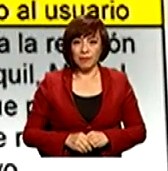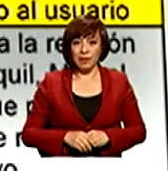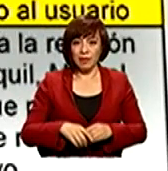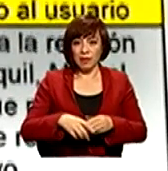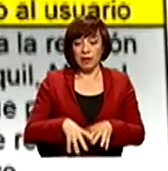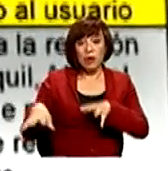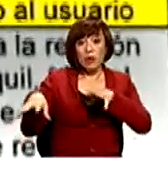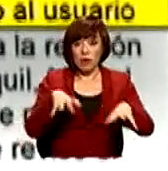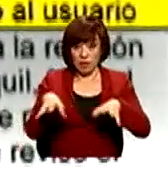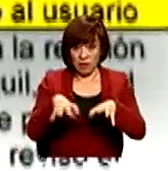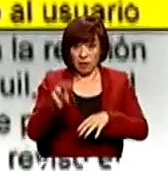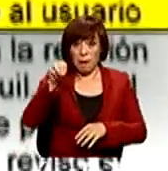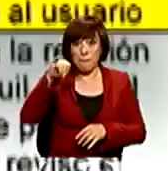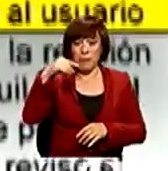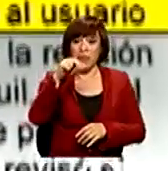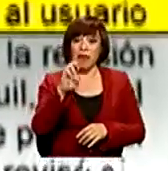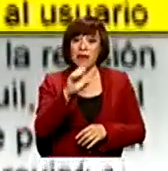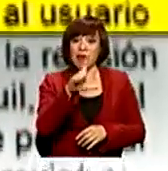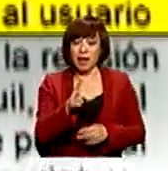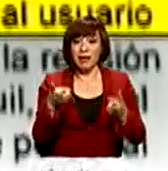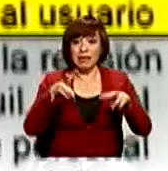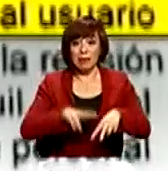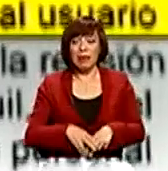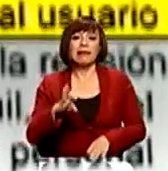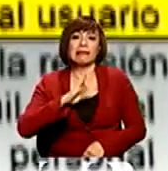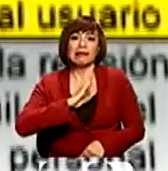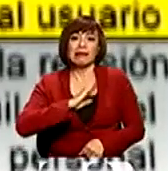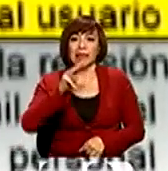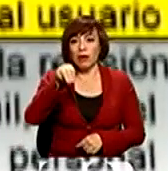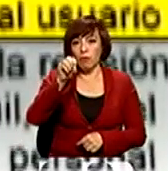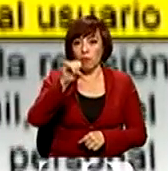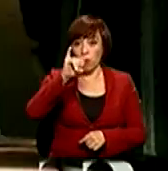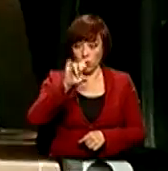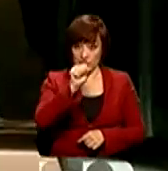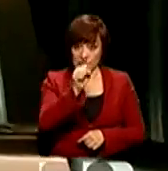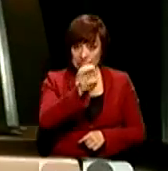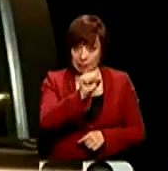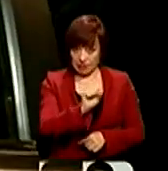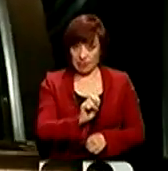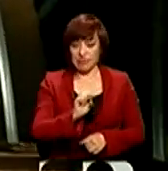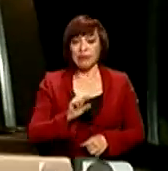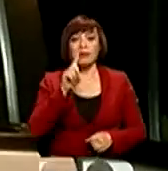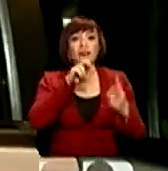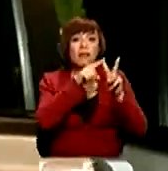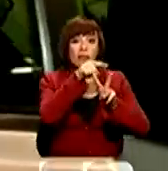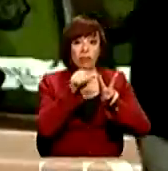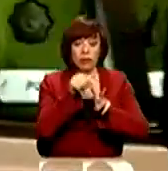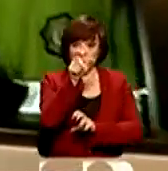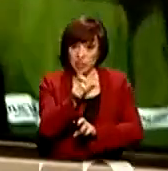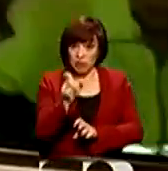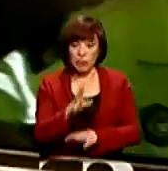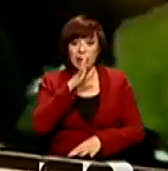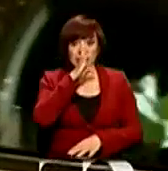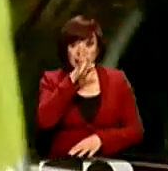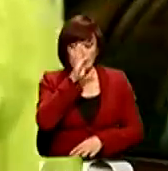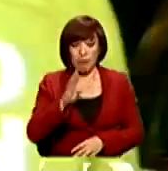de instalaciones Miguel Guevara y el instalador y técnico Moisés Murillo. Son los dos personajes a los que Alvarado acude cada vez